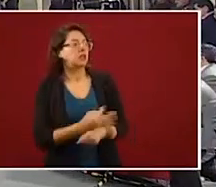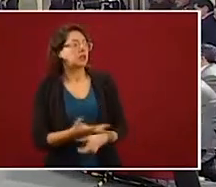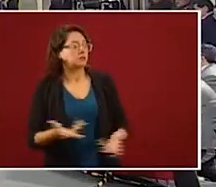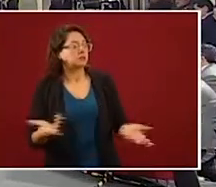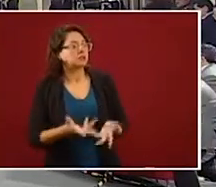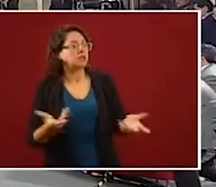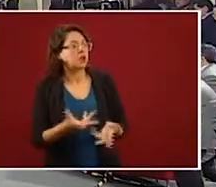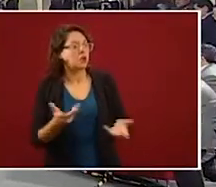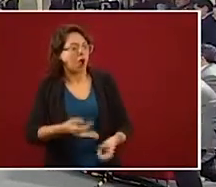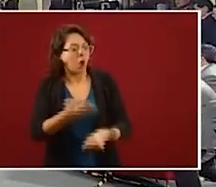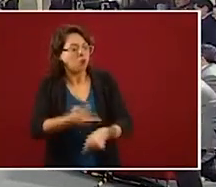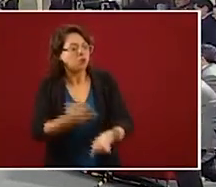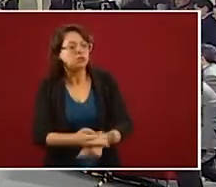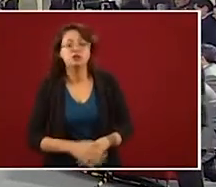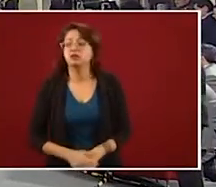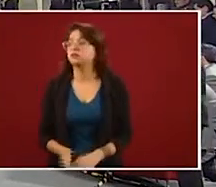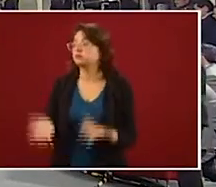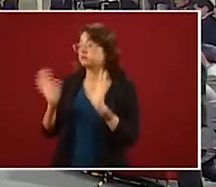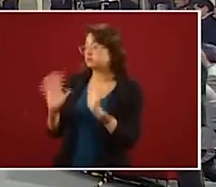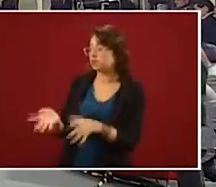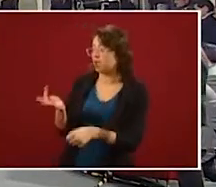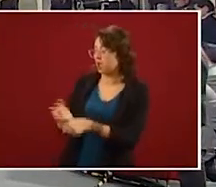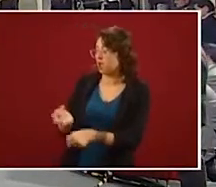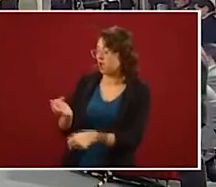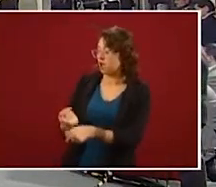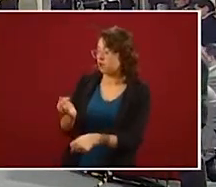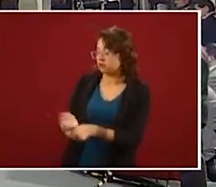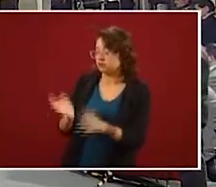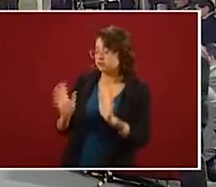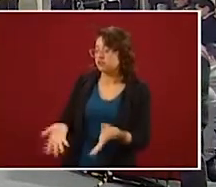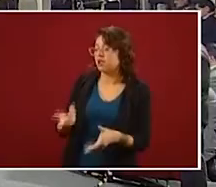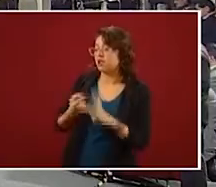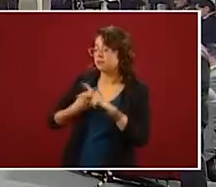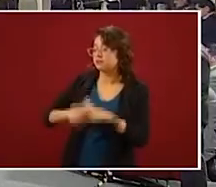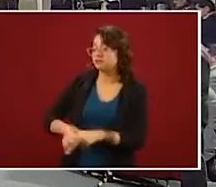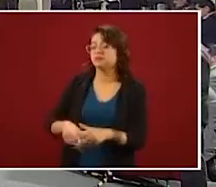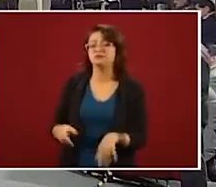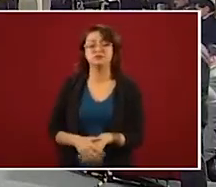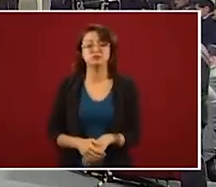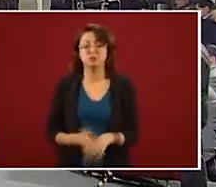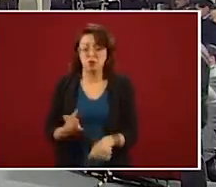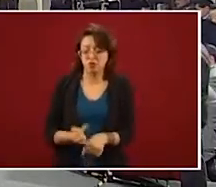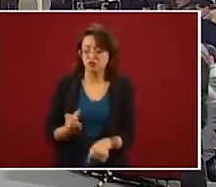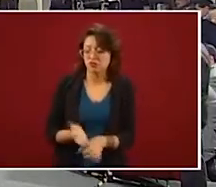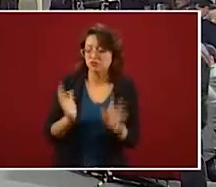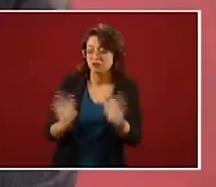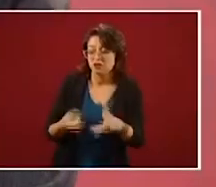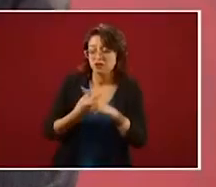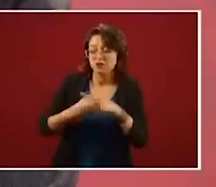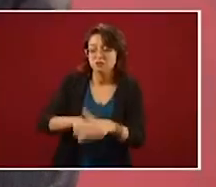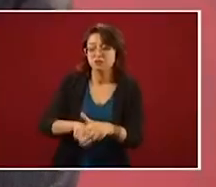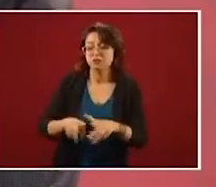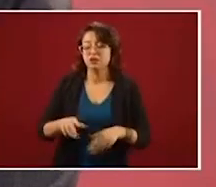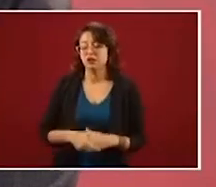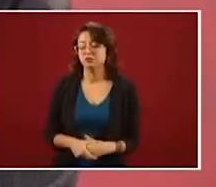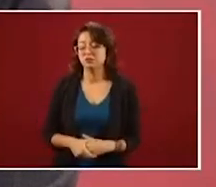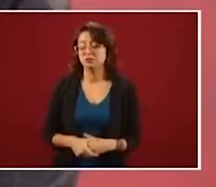ya de inmediato. Para que ya no aumenten los niños sicarios que se ven en redes sociales. Esto es de inmediato, porque